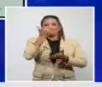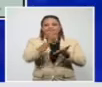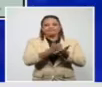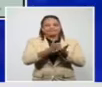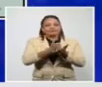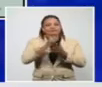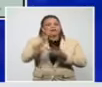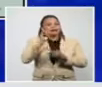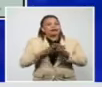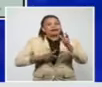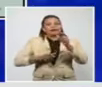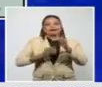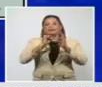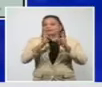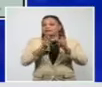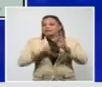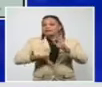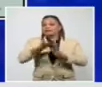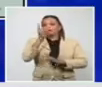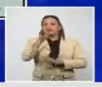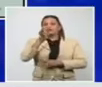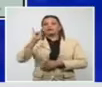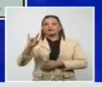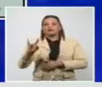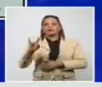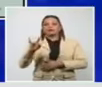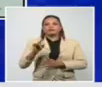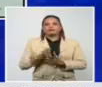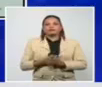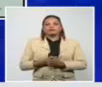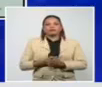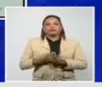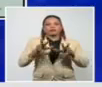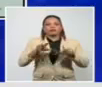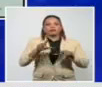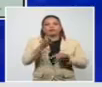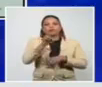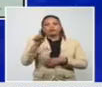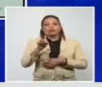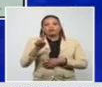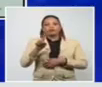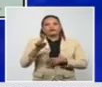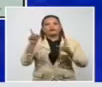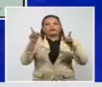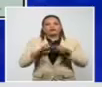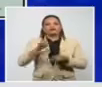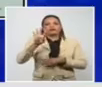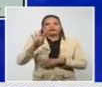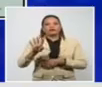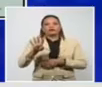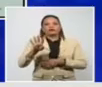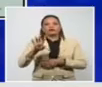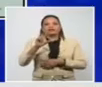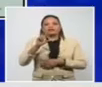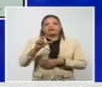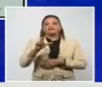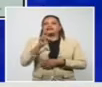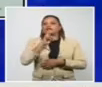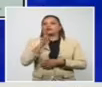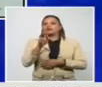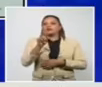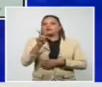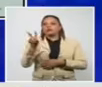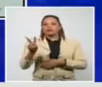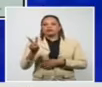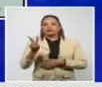mayor, 19, de Morón 11, de Venezuela 4, de Ciro Redondo 2 y